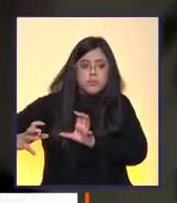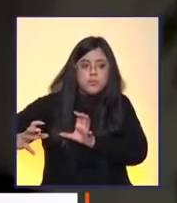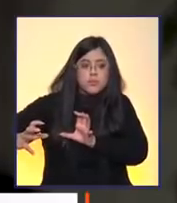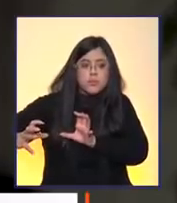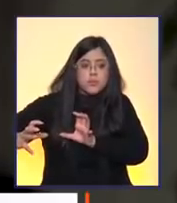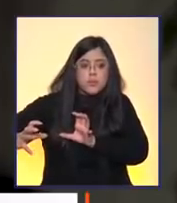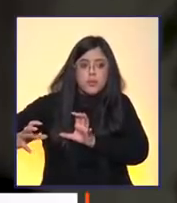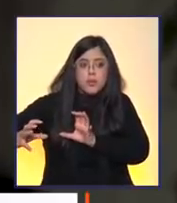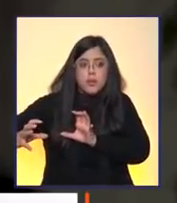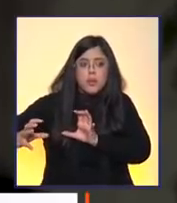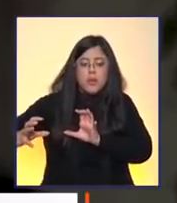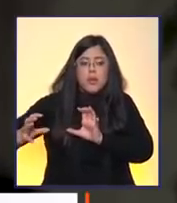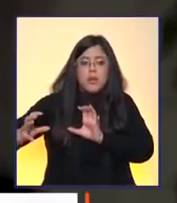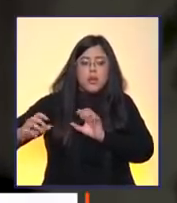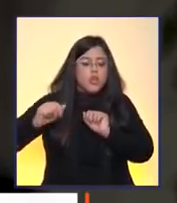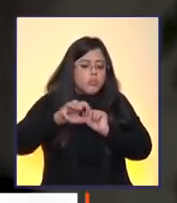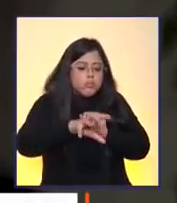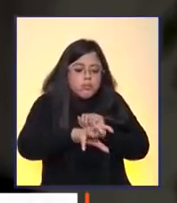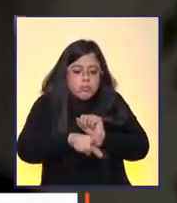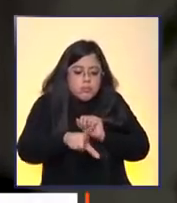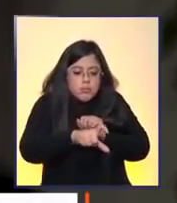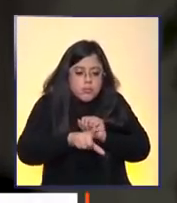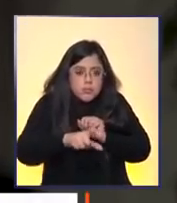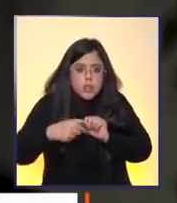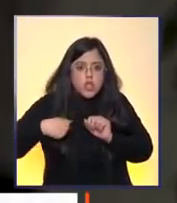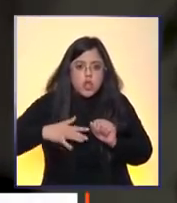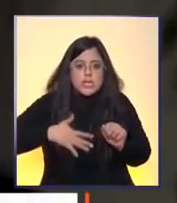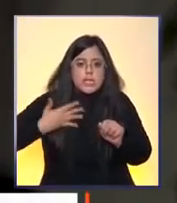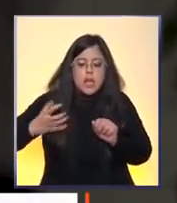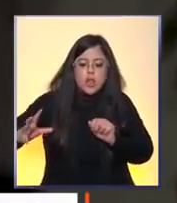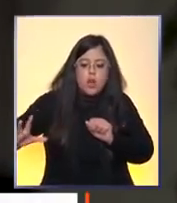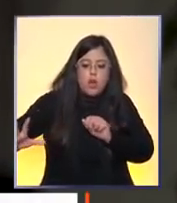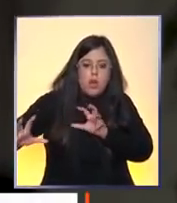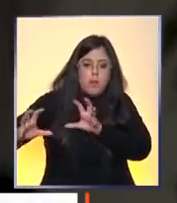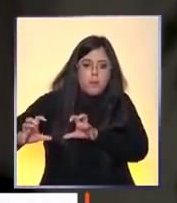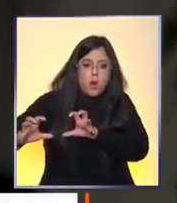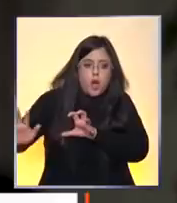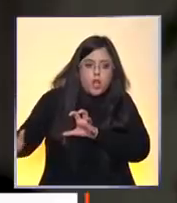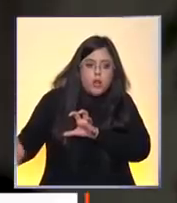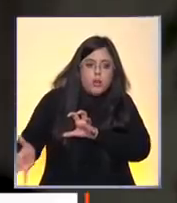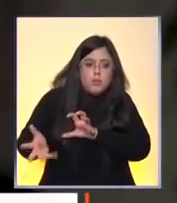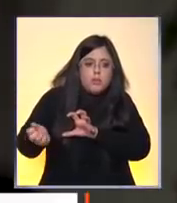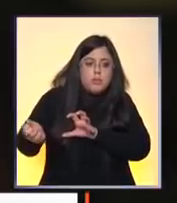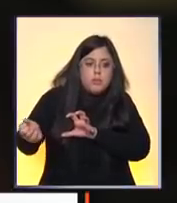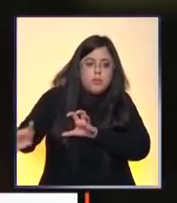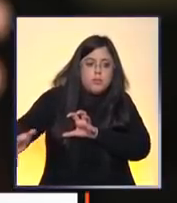Estaba en eso viendo un documento cuando de repente siento la mano en mi trasero. Así, de sopetón.